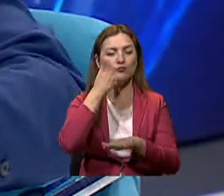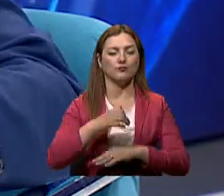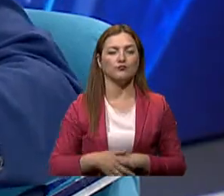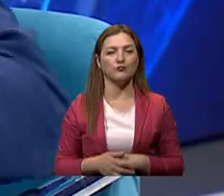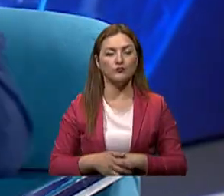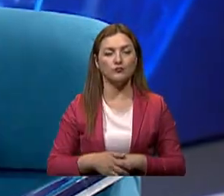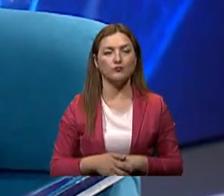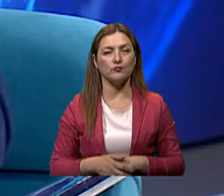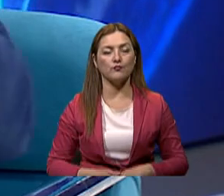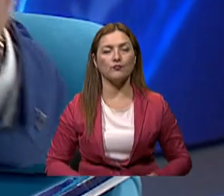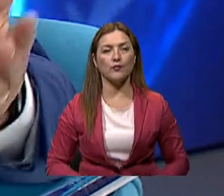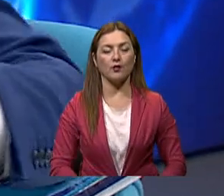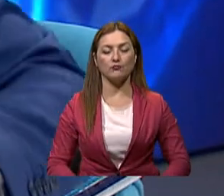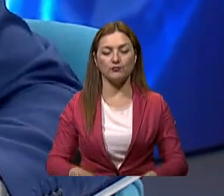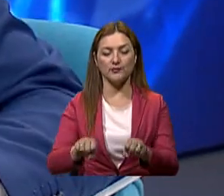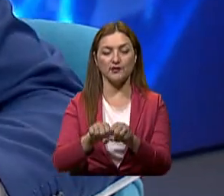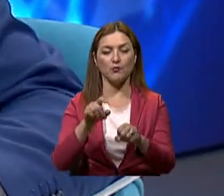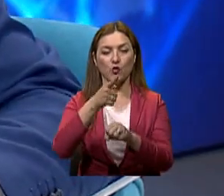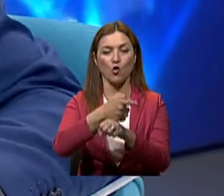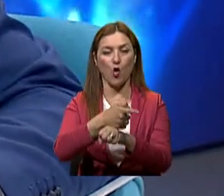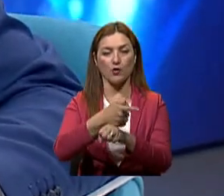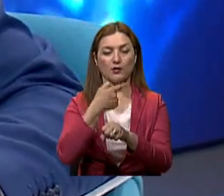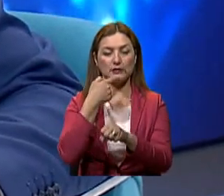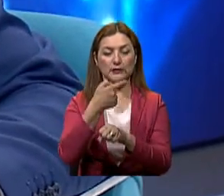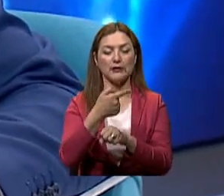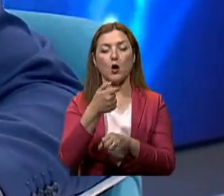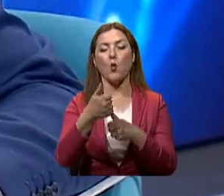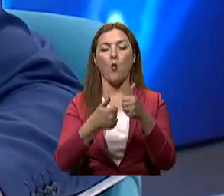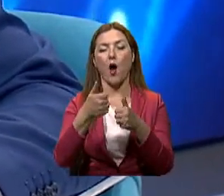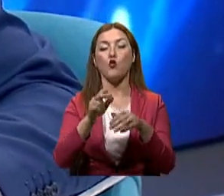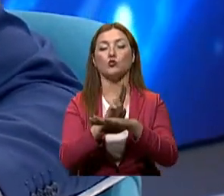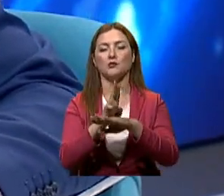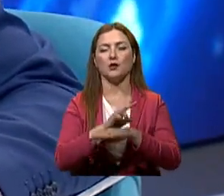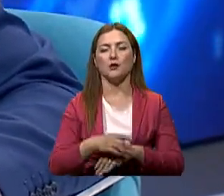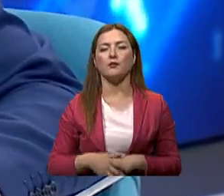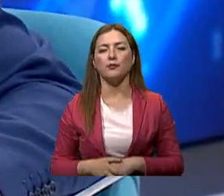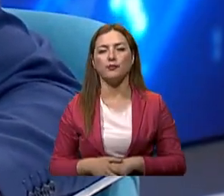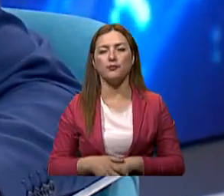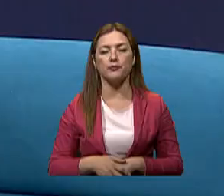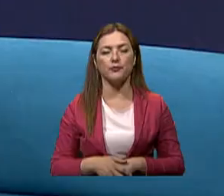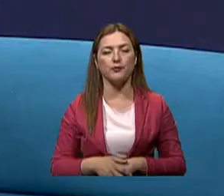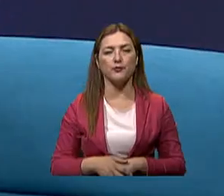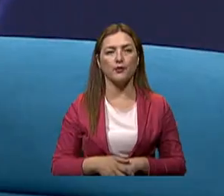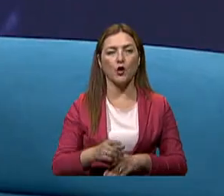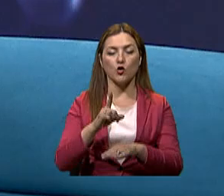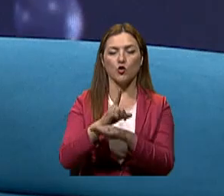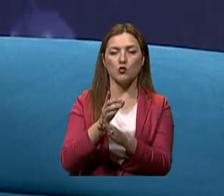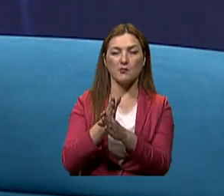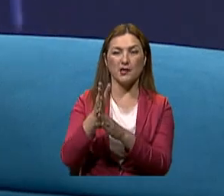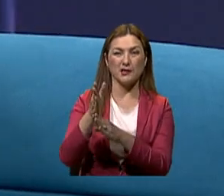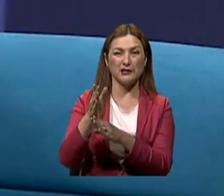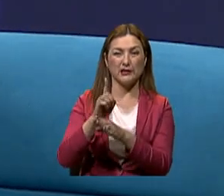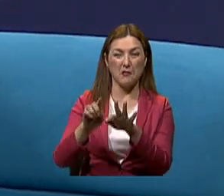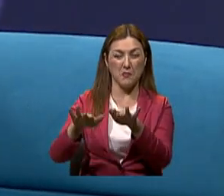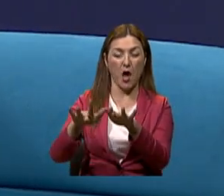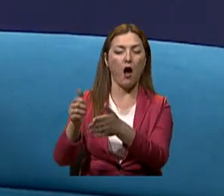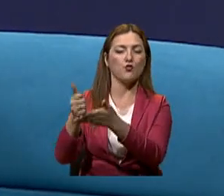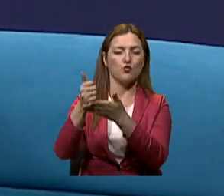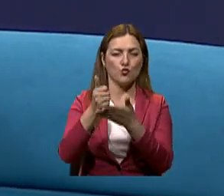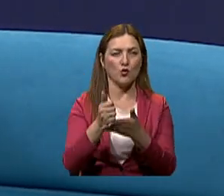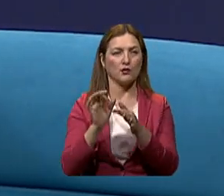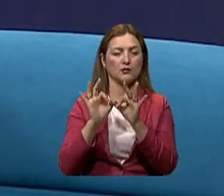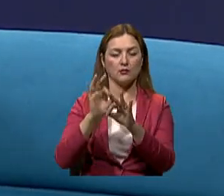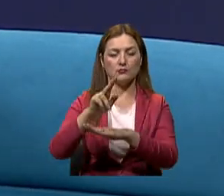que ser prescrito hasta cierto punto. Hasta cierto punto, sí. Y los colegas podólogos nos ayudan mucho en eso, para prevenir. Son